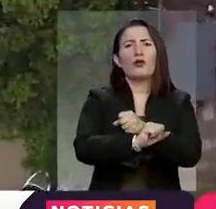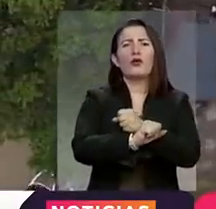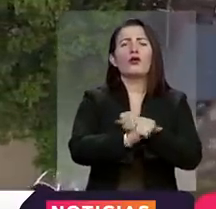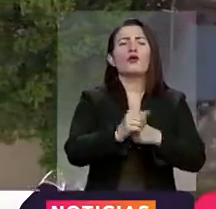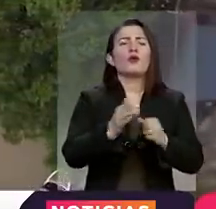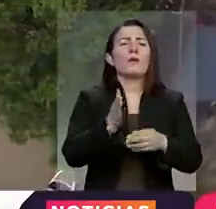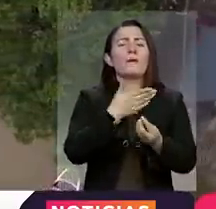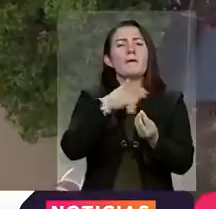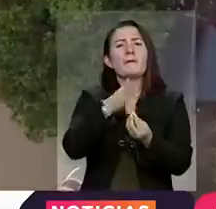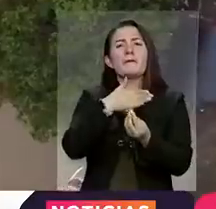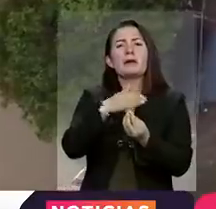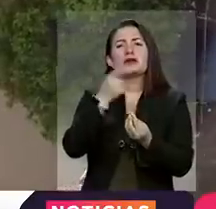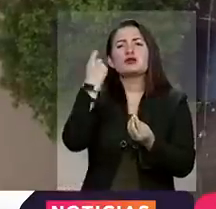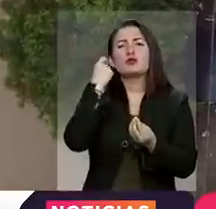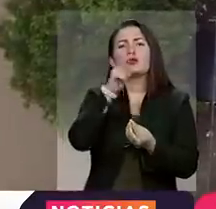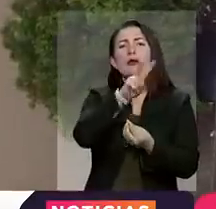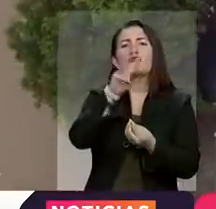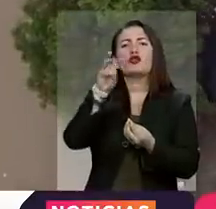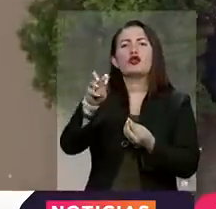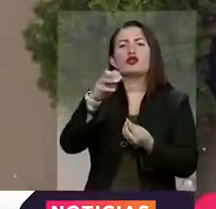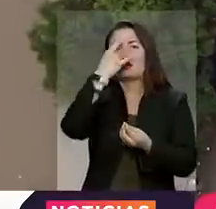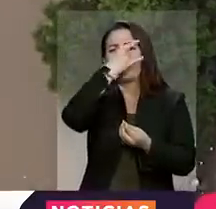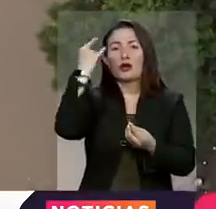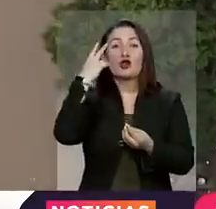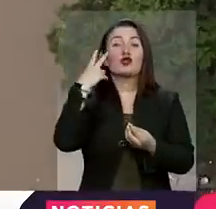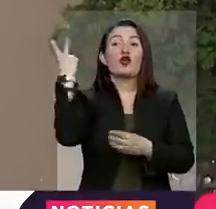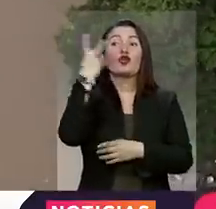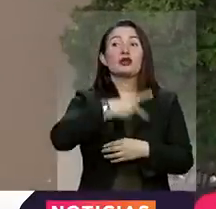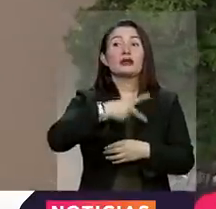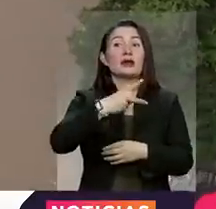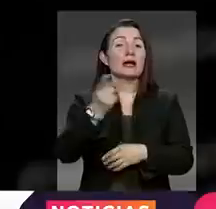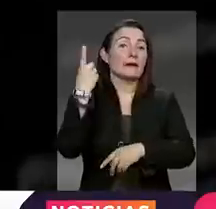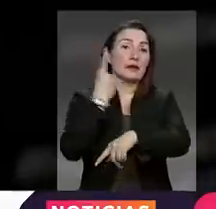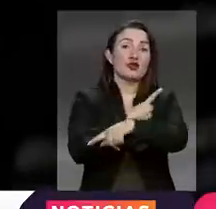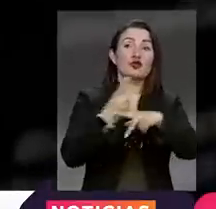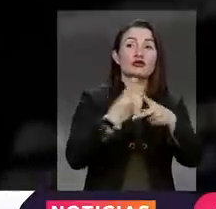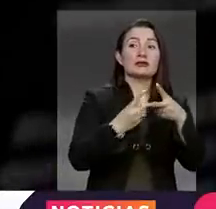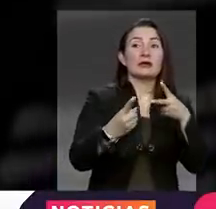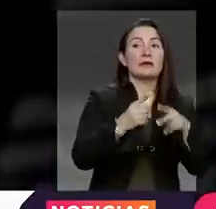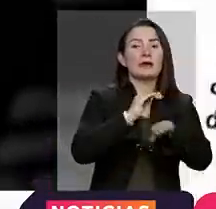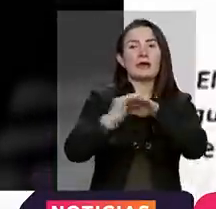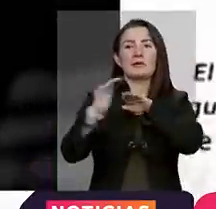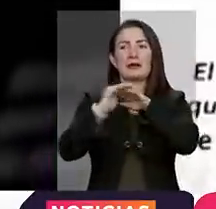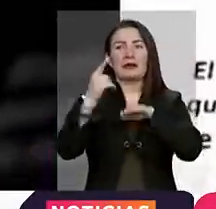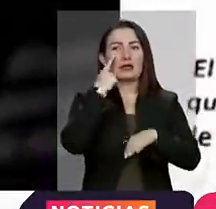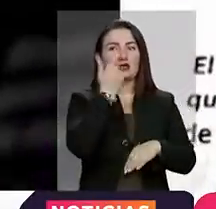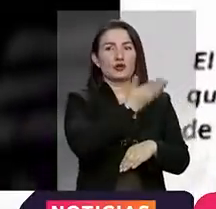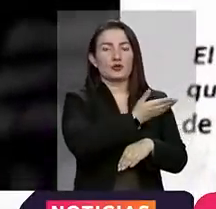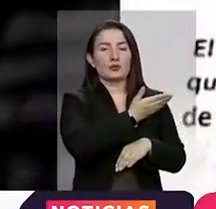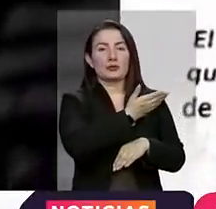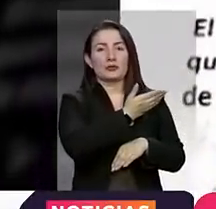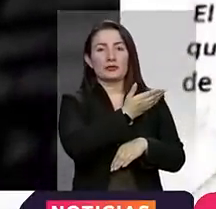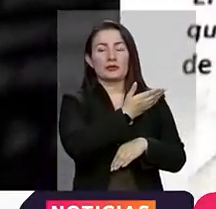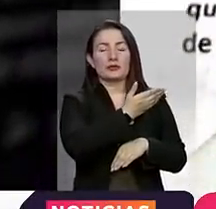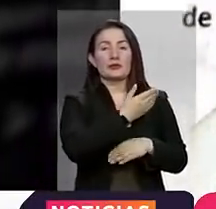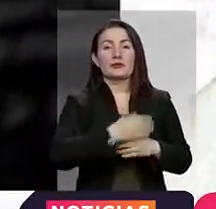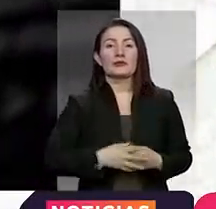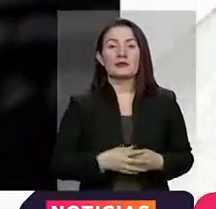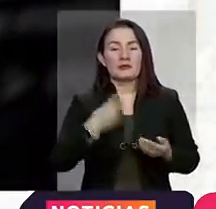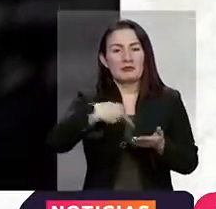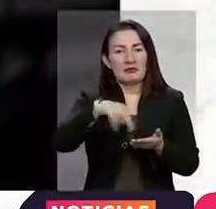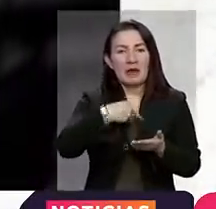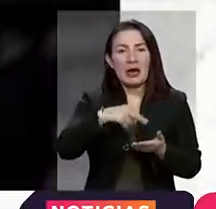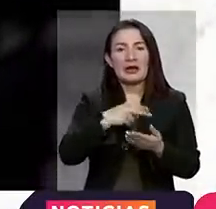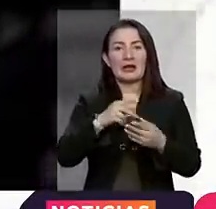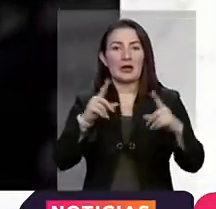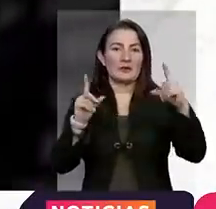el 28 de marzo pasado, que duró 2 días y empezó 2 semanas antes con esta invitación que ofrecía desafíos gallísticos, baile,